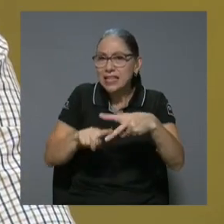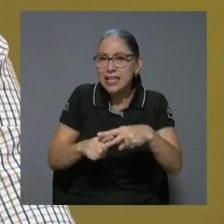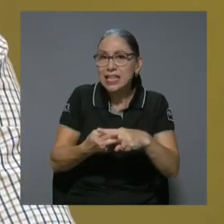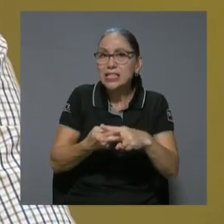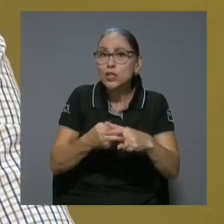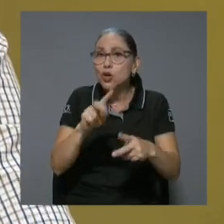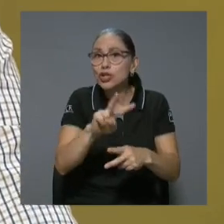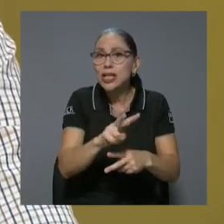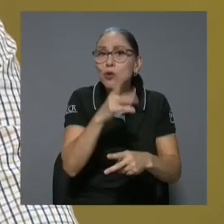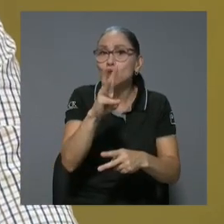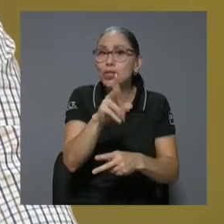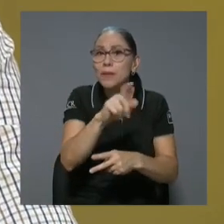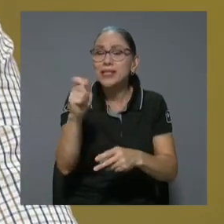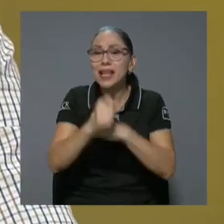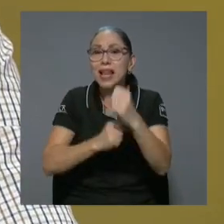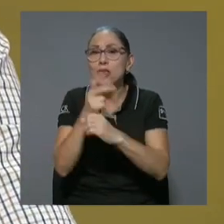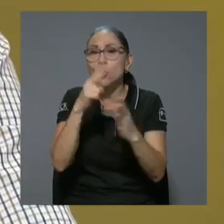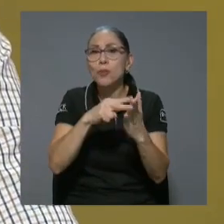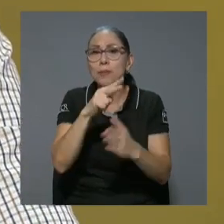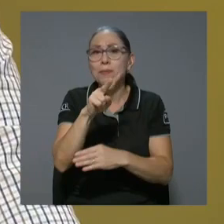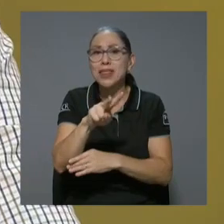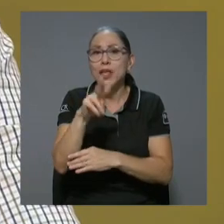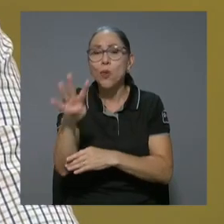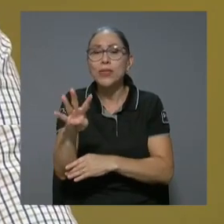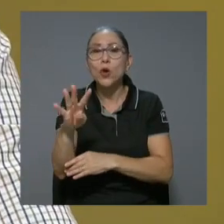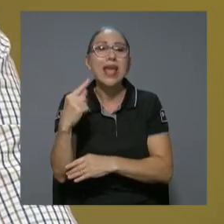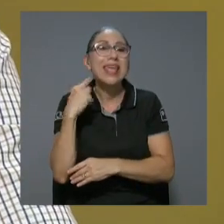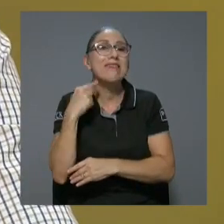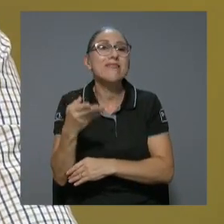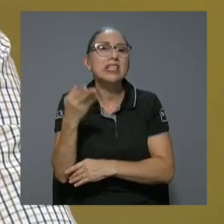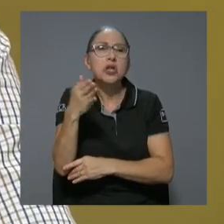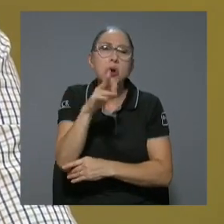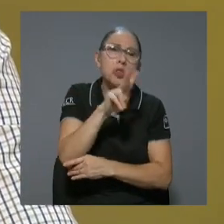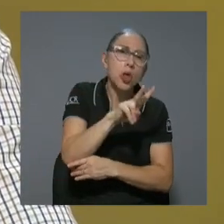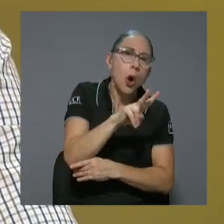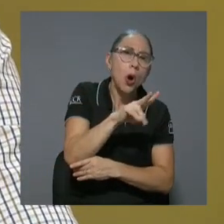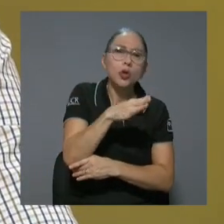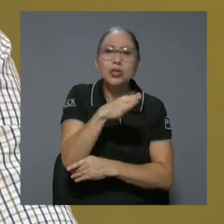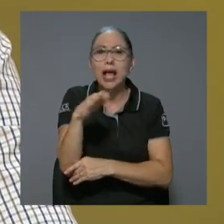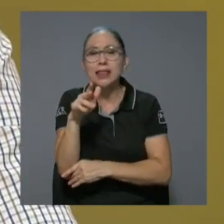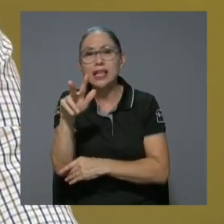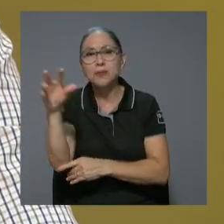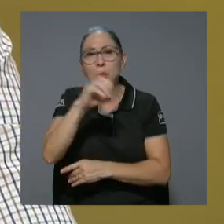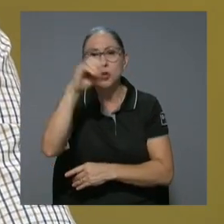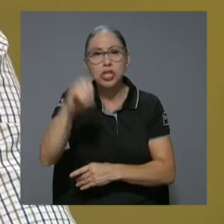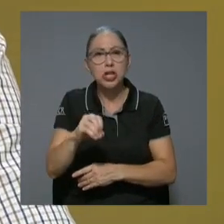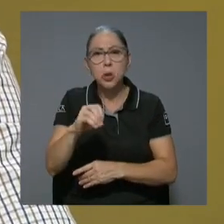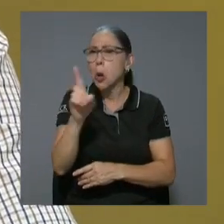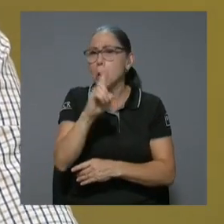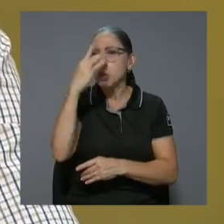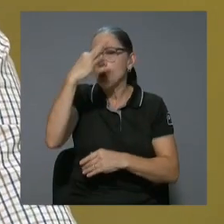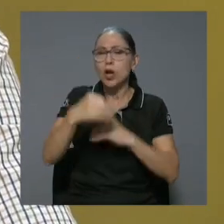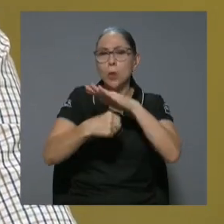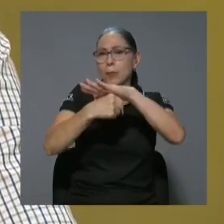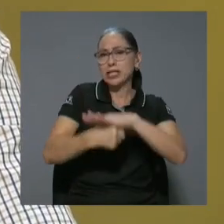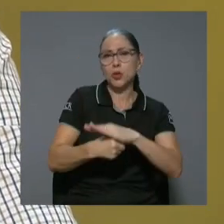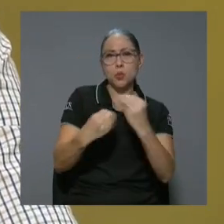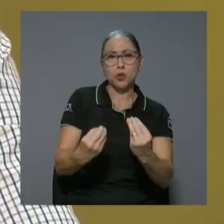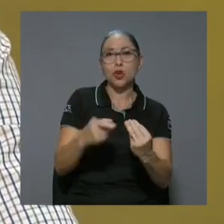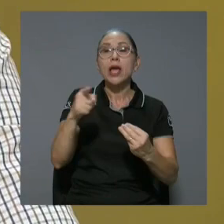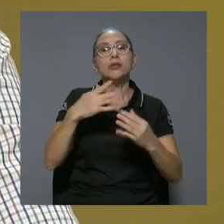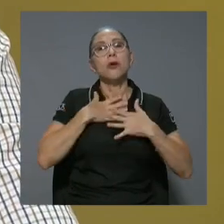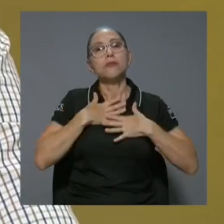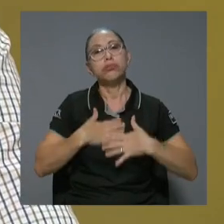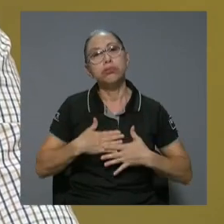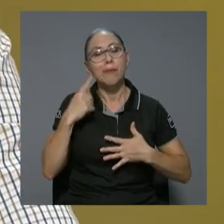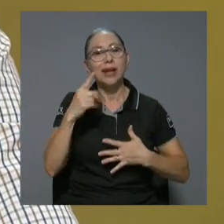del 2024, la inflación va a estar entre 2 y 3%, y no creo que vaya a haber mucha presión en ese sentido. Eso es un alivio para las condiciones